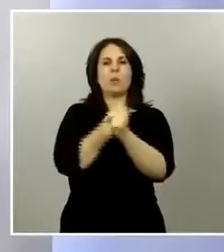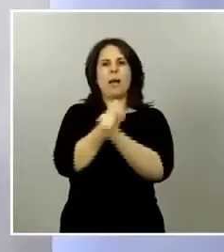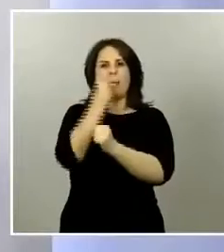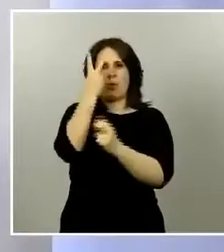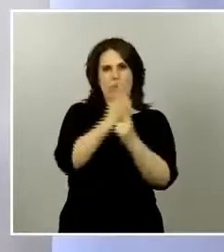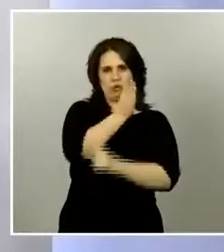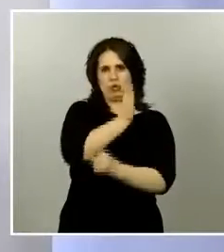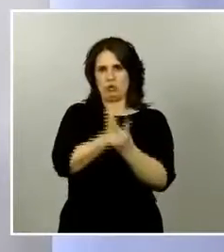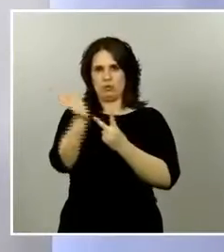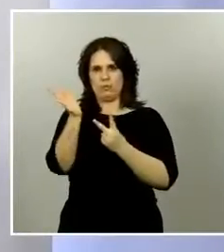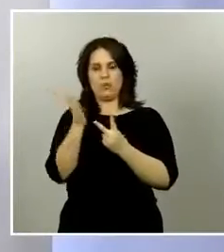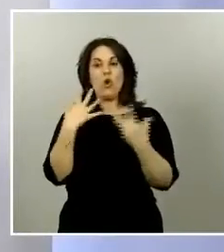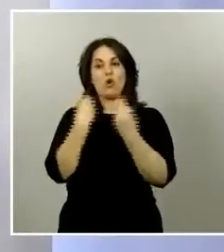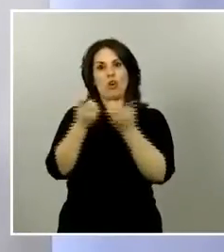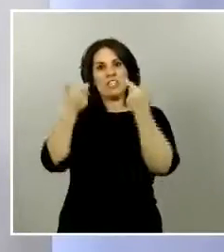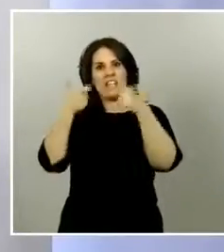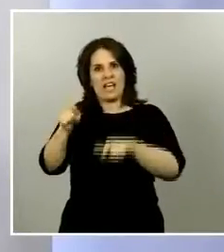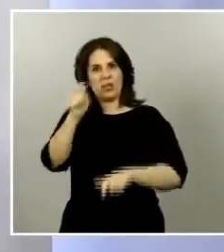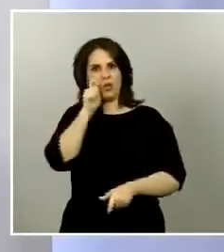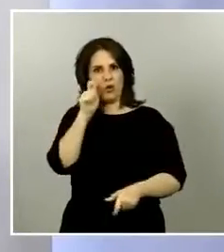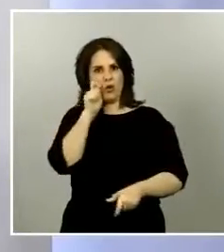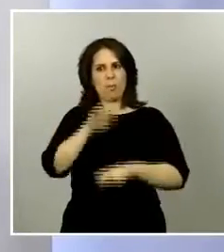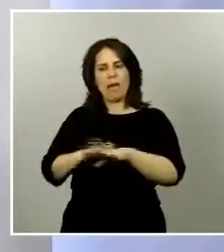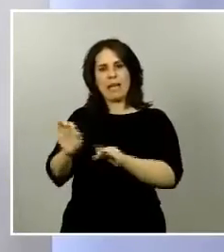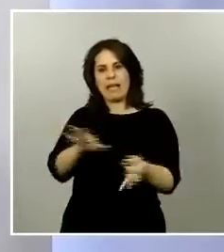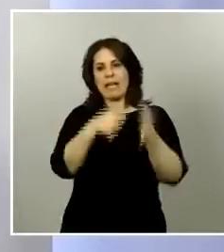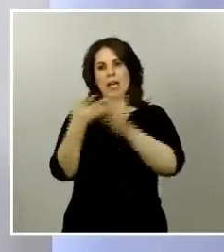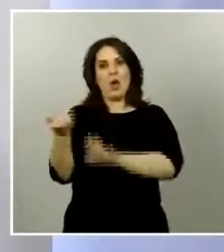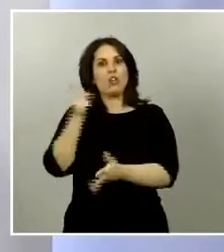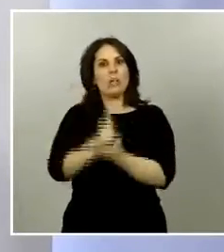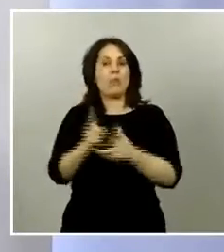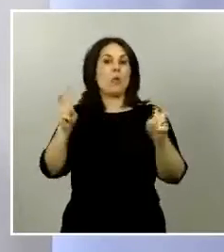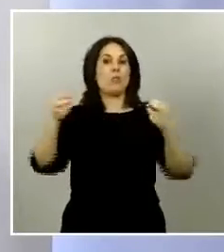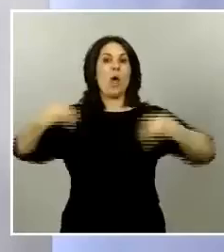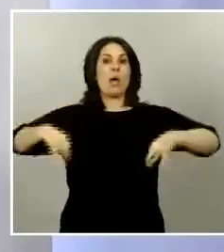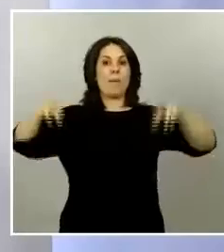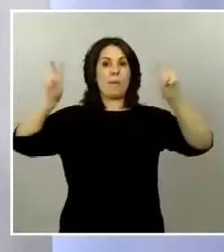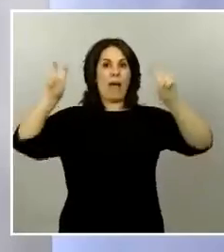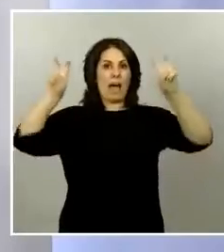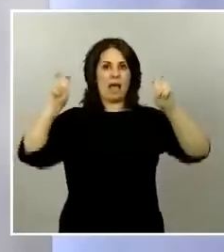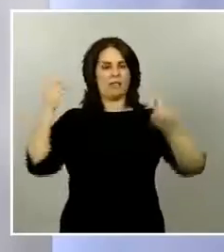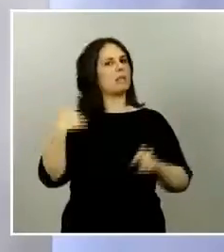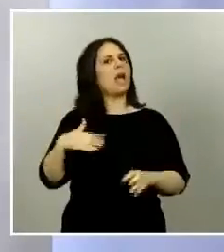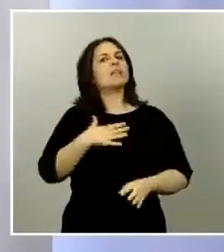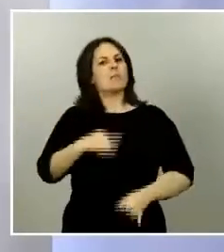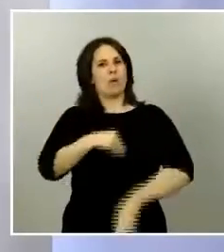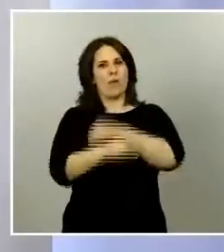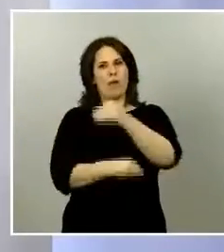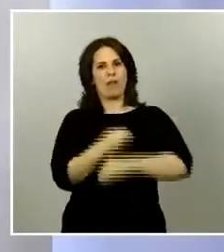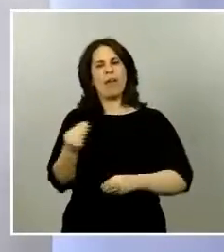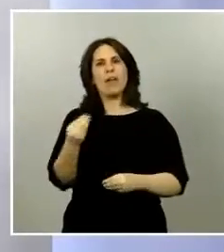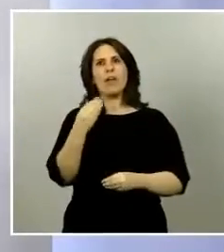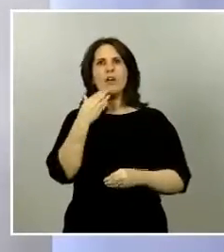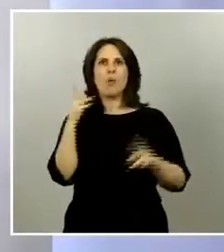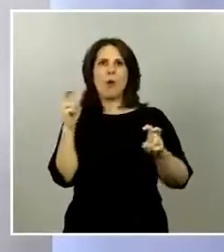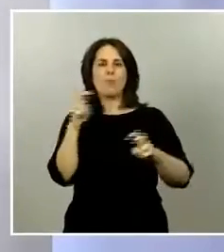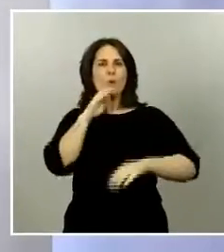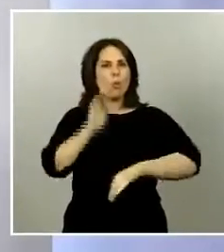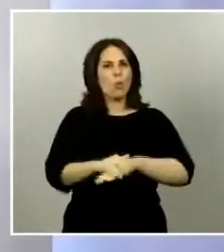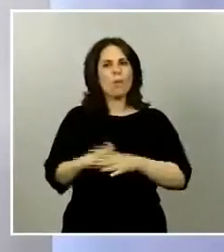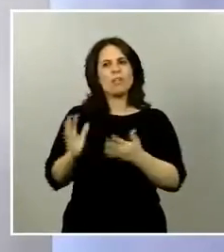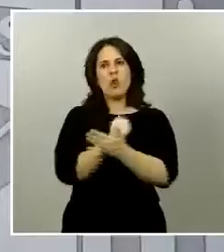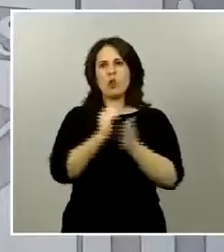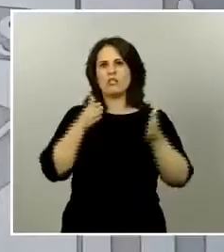diferente dimensión. Digamos que con el sector, para conseguir que las medidas de la nueva normalidad estén presentes en todos